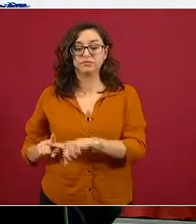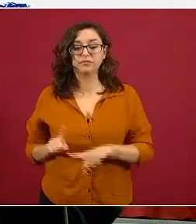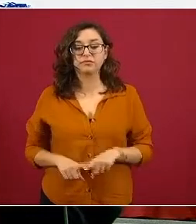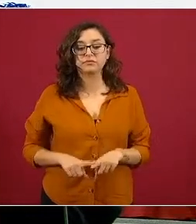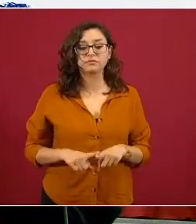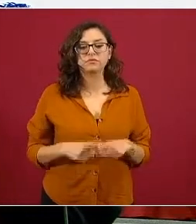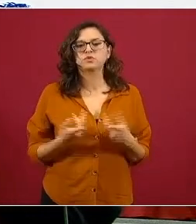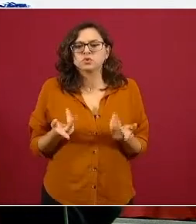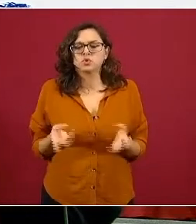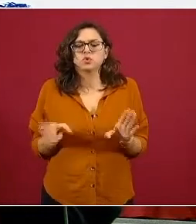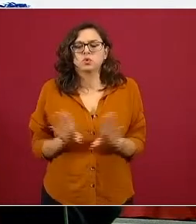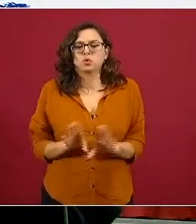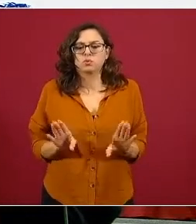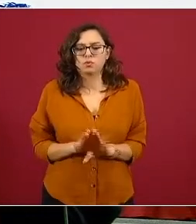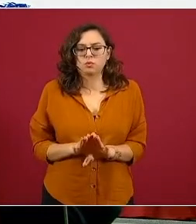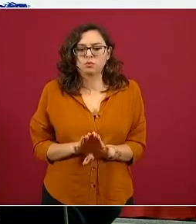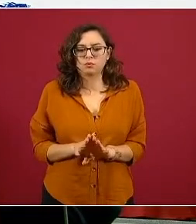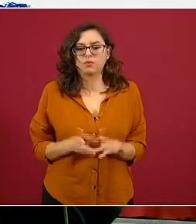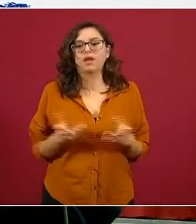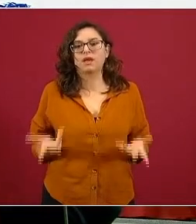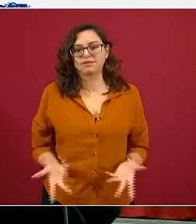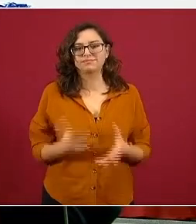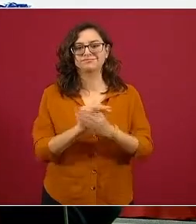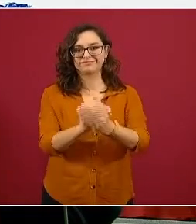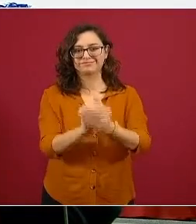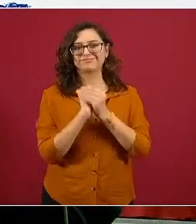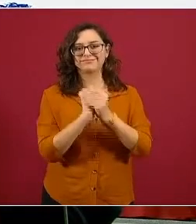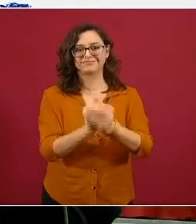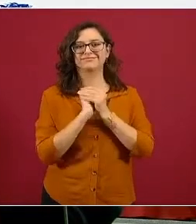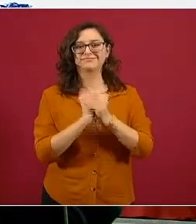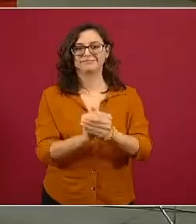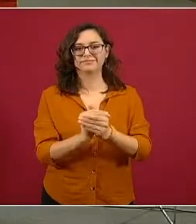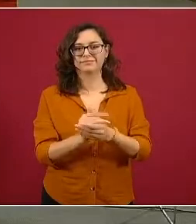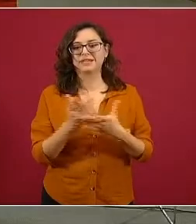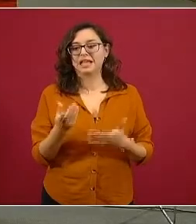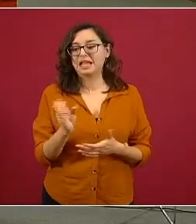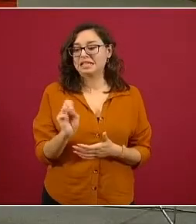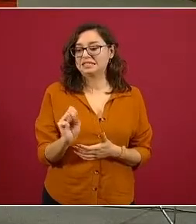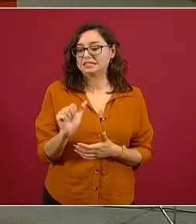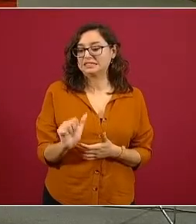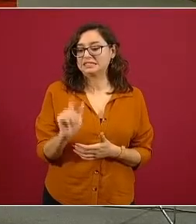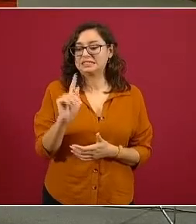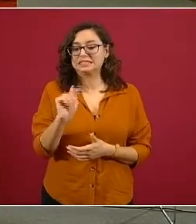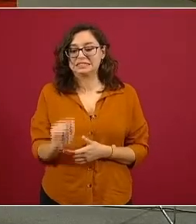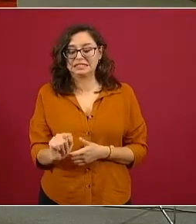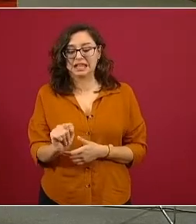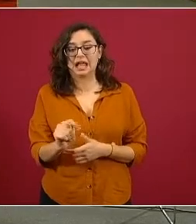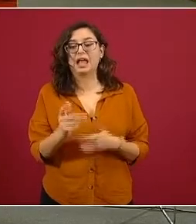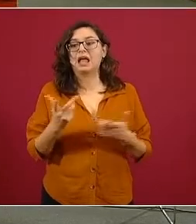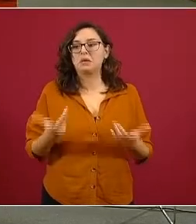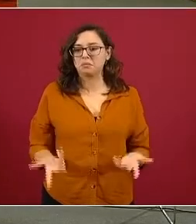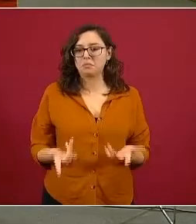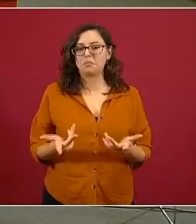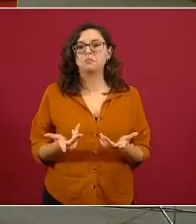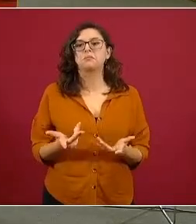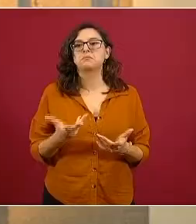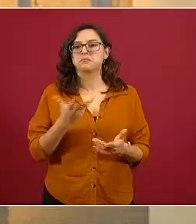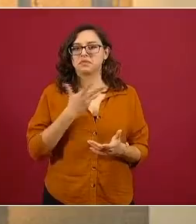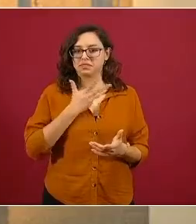la realización de un sorteo. Es entonces el SAT quien expide las